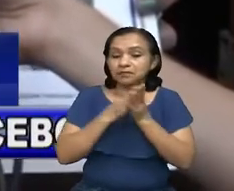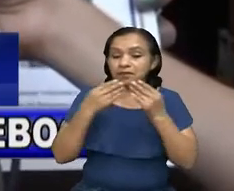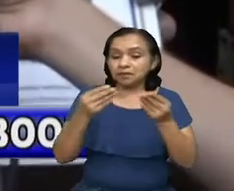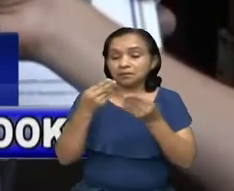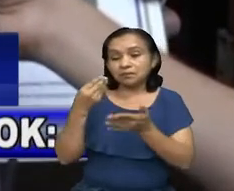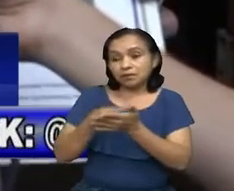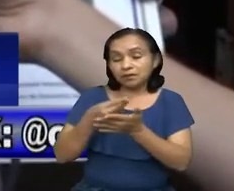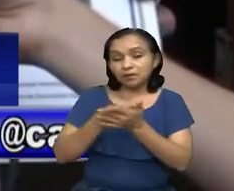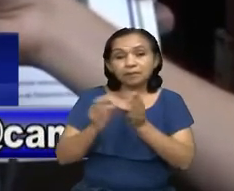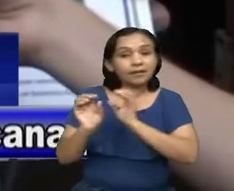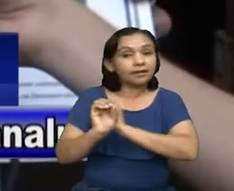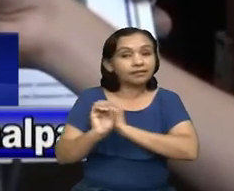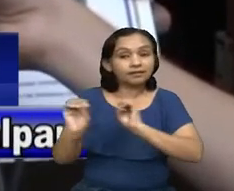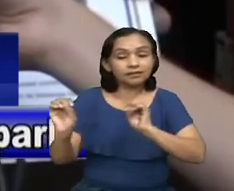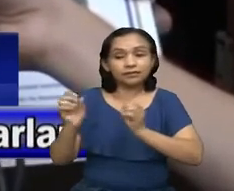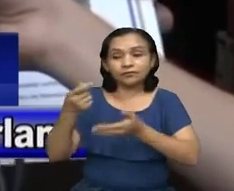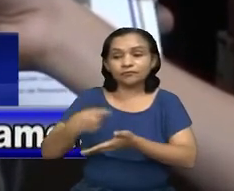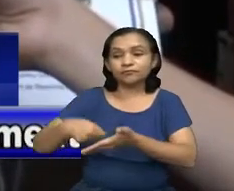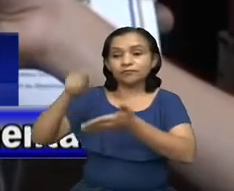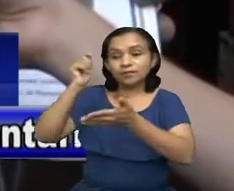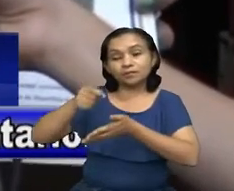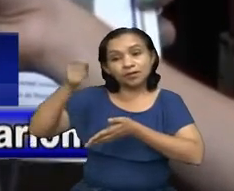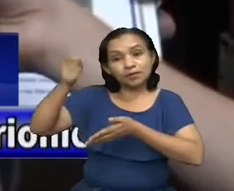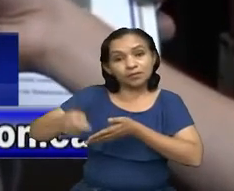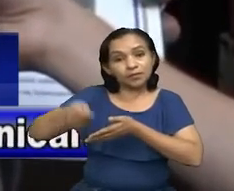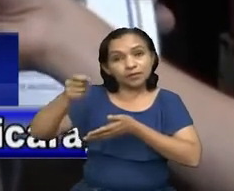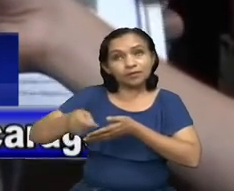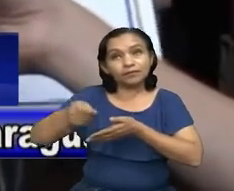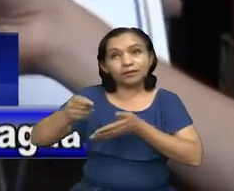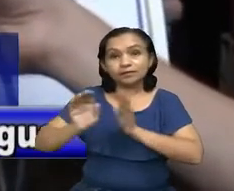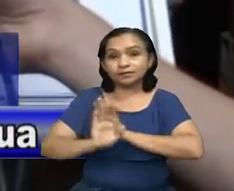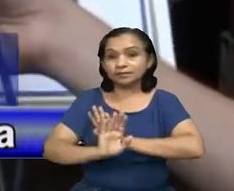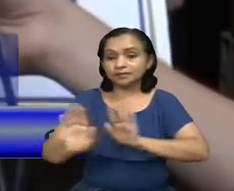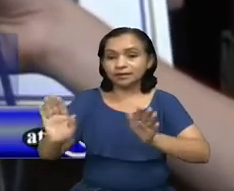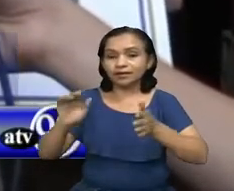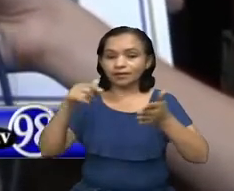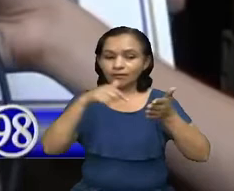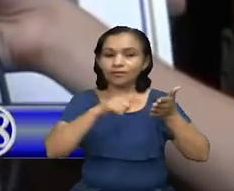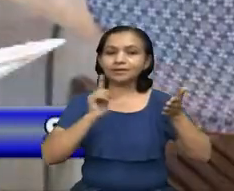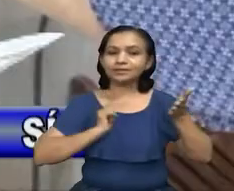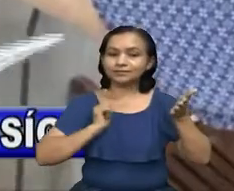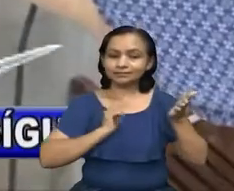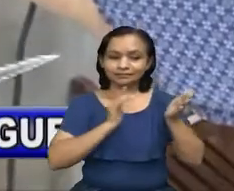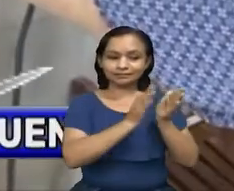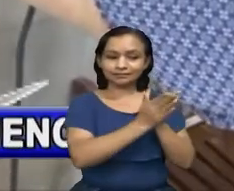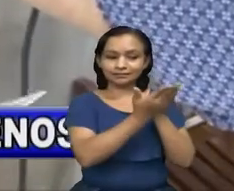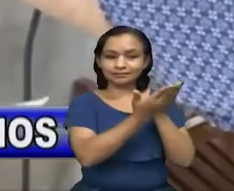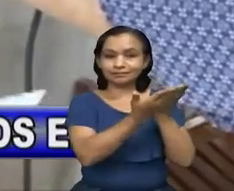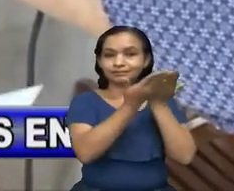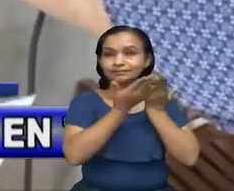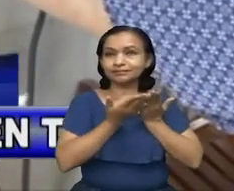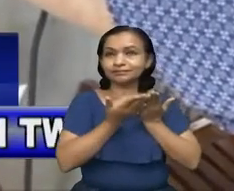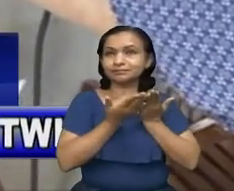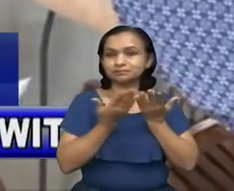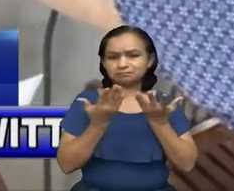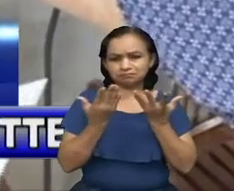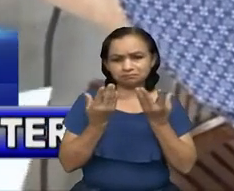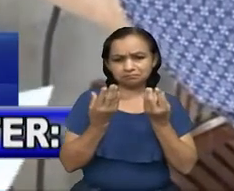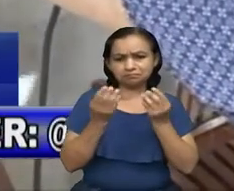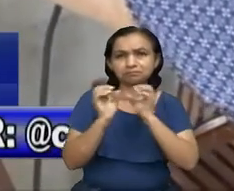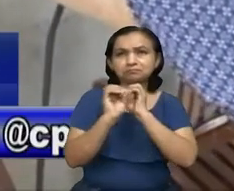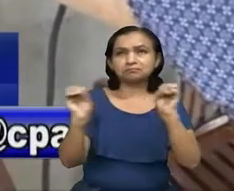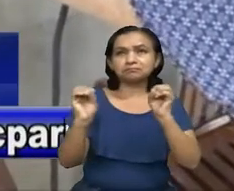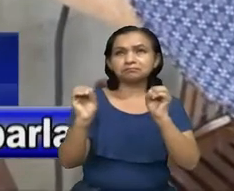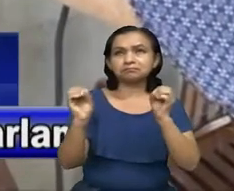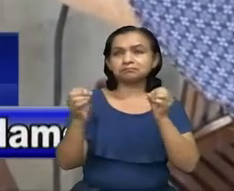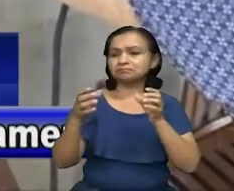compra, firmado por abogado, ¿verdad? Pero hasta ahí no tenemos esto que tenemos hoy. Así es, sin temor alguno de que me lo vengan,